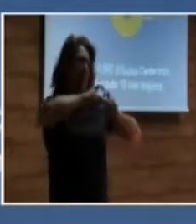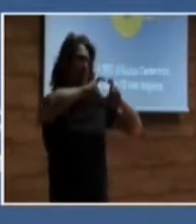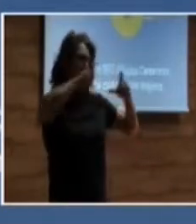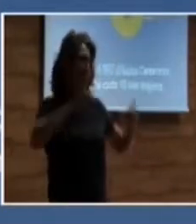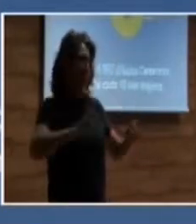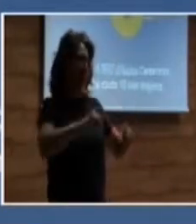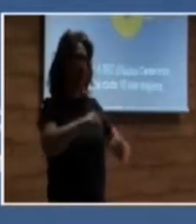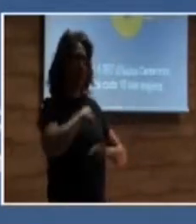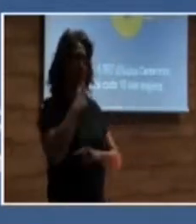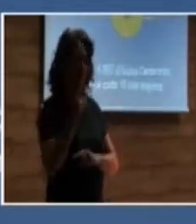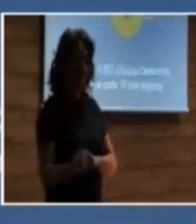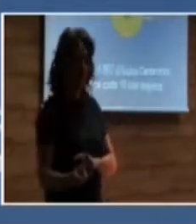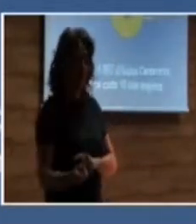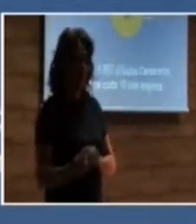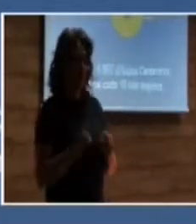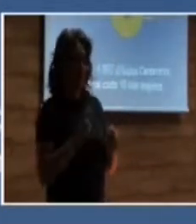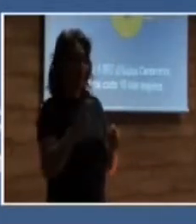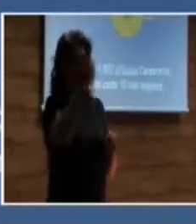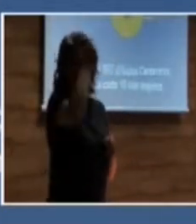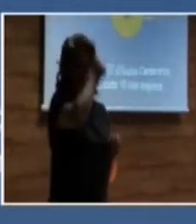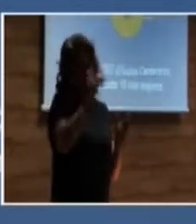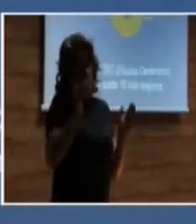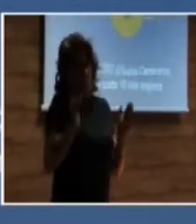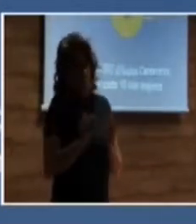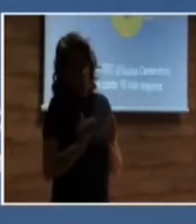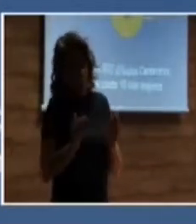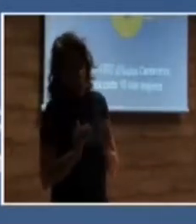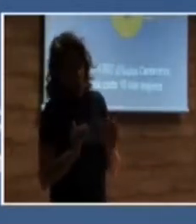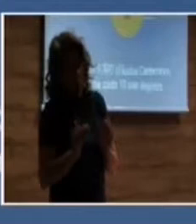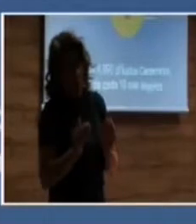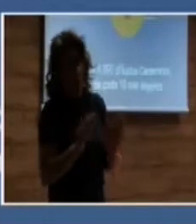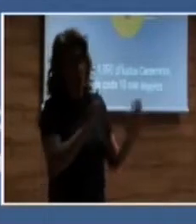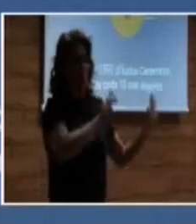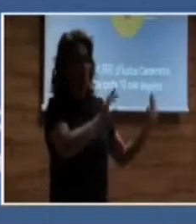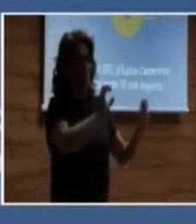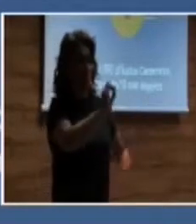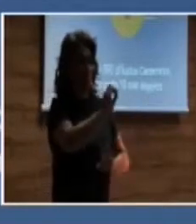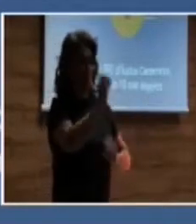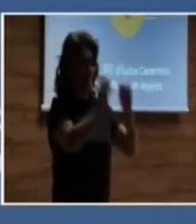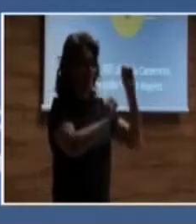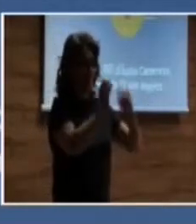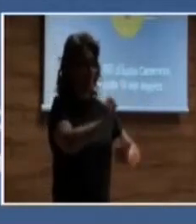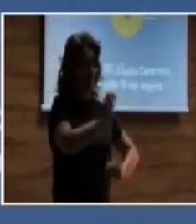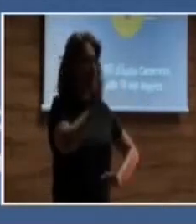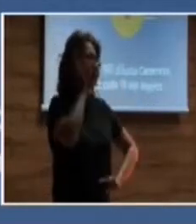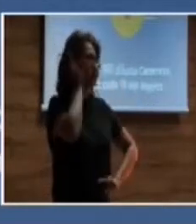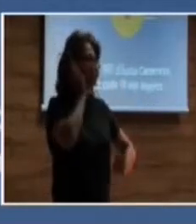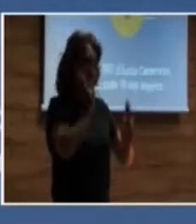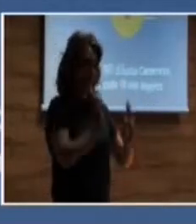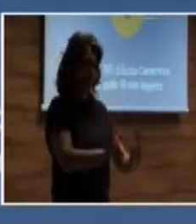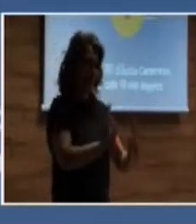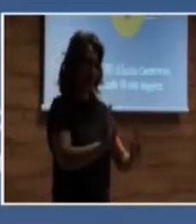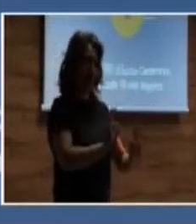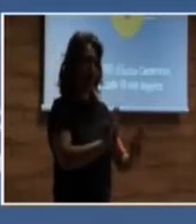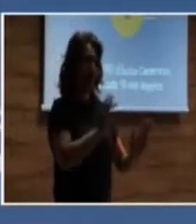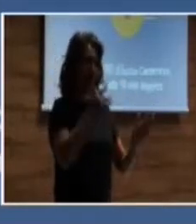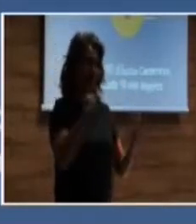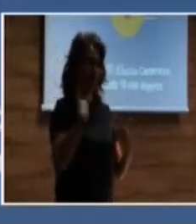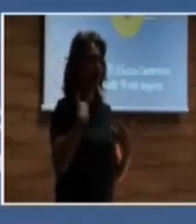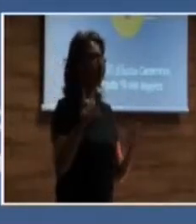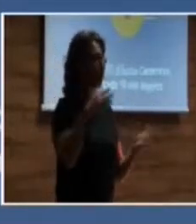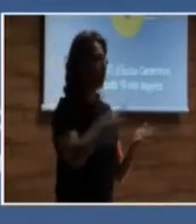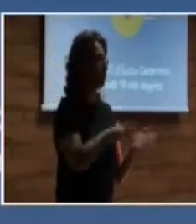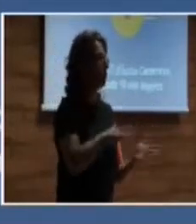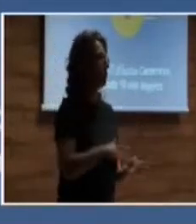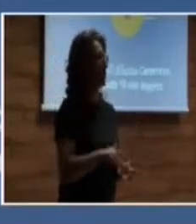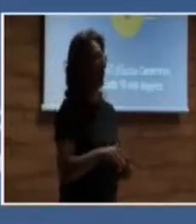de estos centenarios, el 81% son mujeres, así que lamentablemente, compañeros,